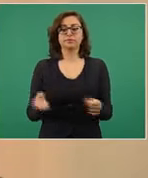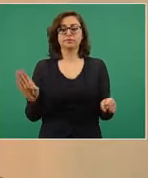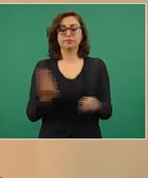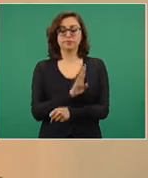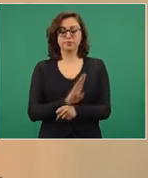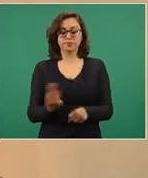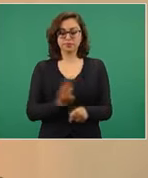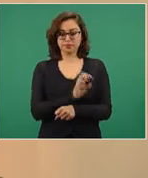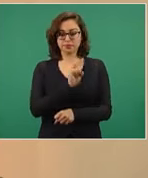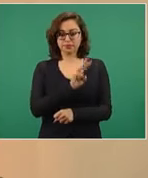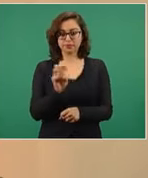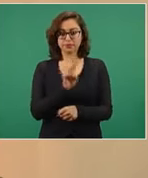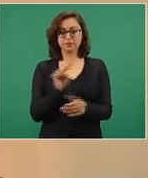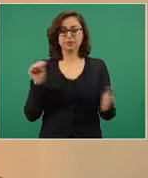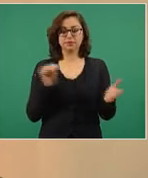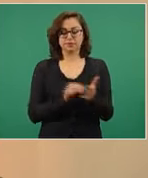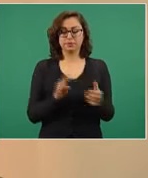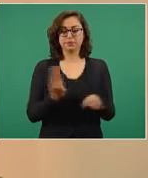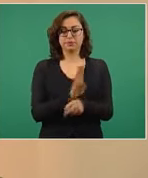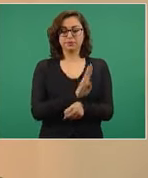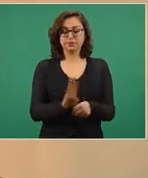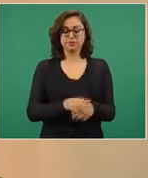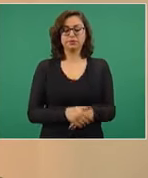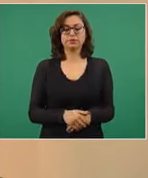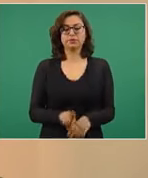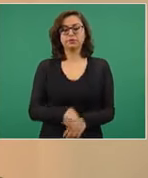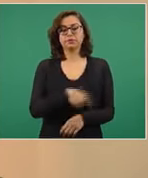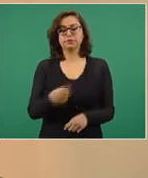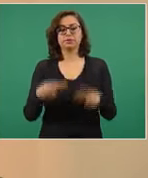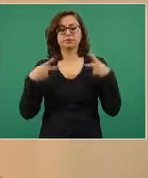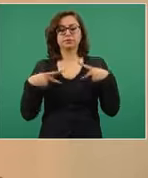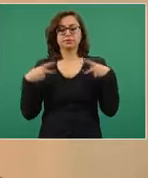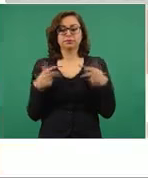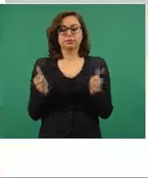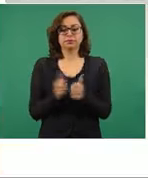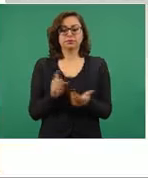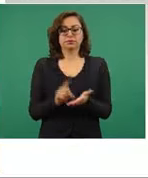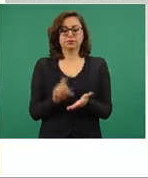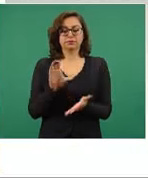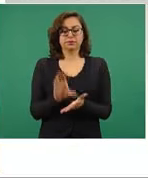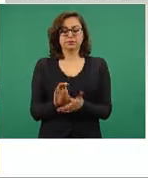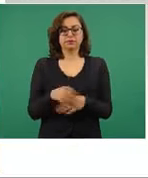casi 300,000, la pensión para personas con discapacidad,